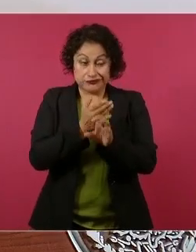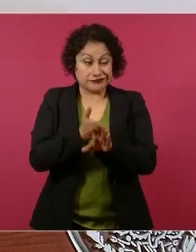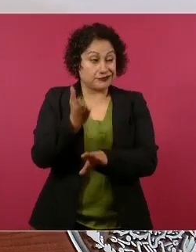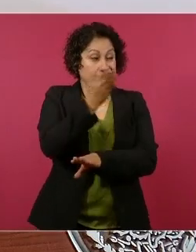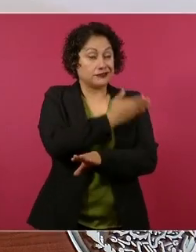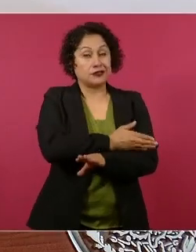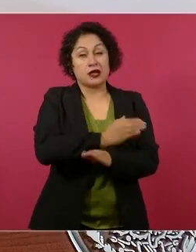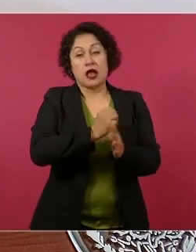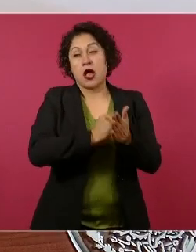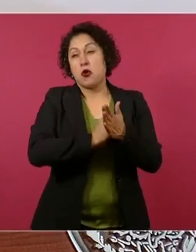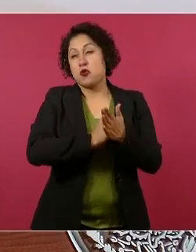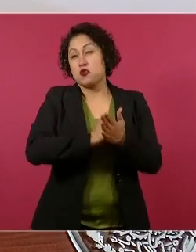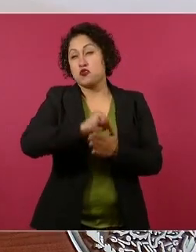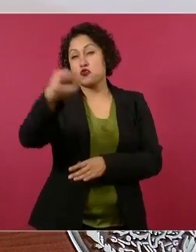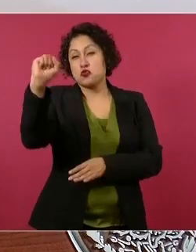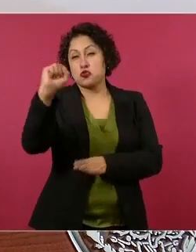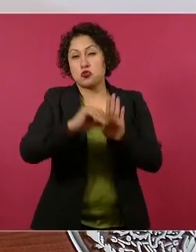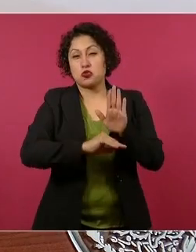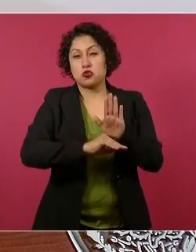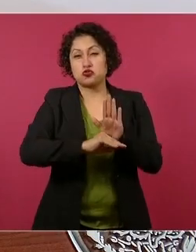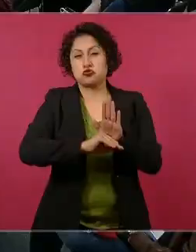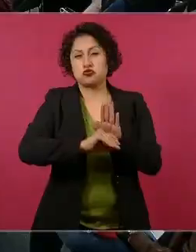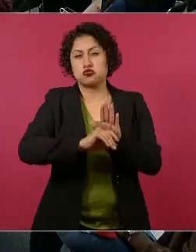bajando, pero